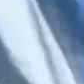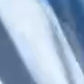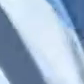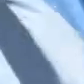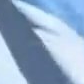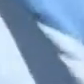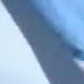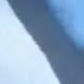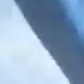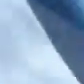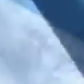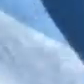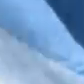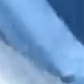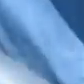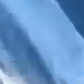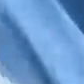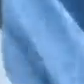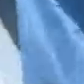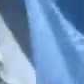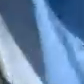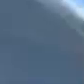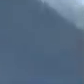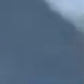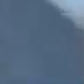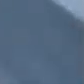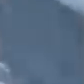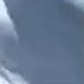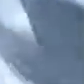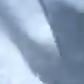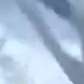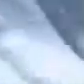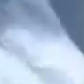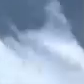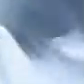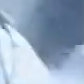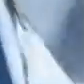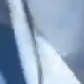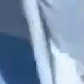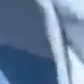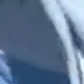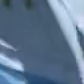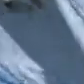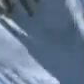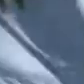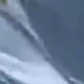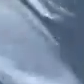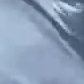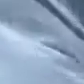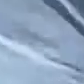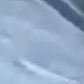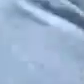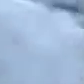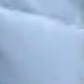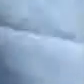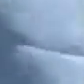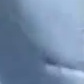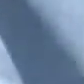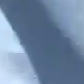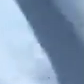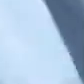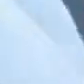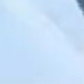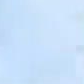al exterior, desde el Museo del Bicentenario de Casa de Gobierno, con motivo de celebrarse la Jura del Gabinete